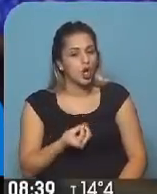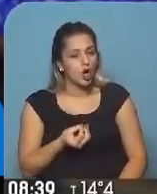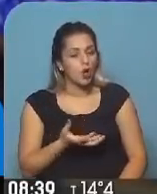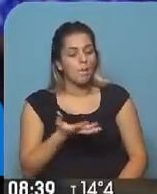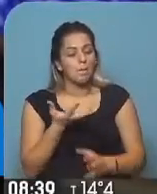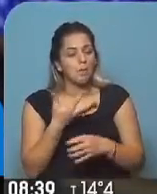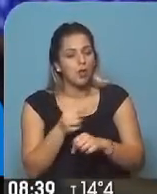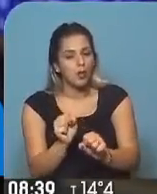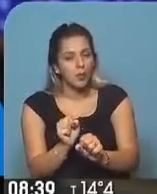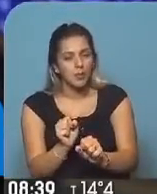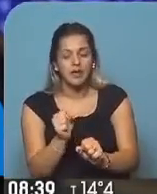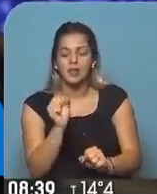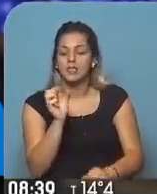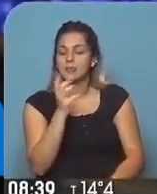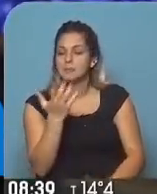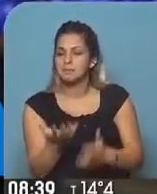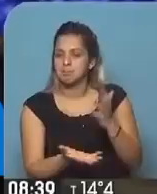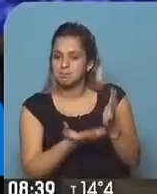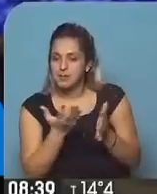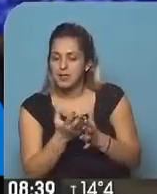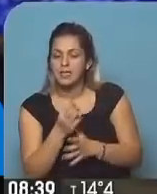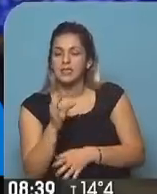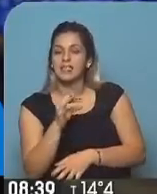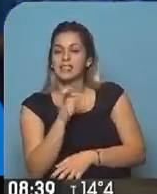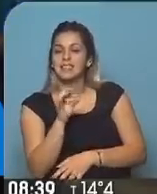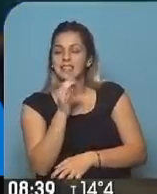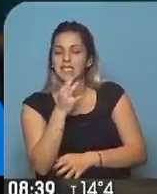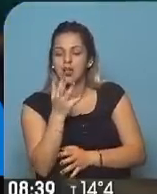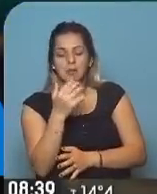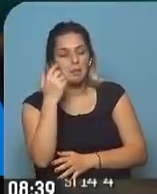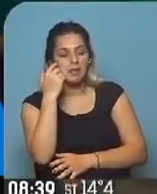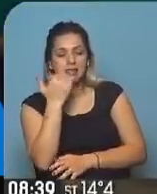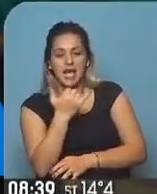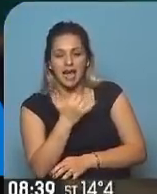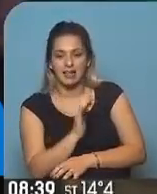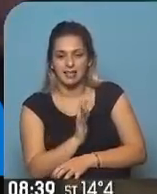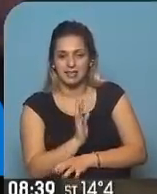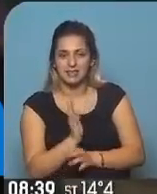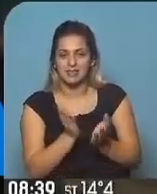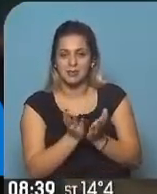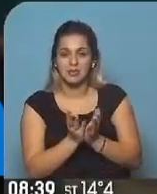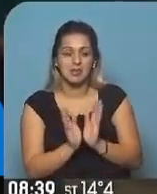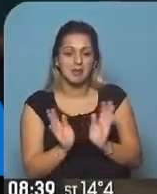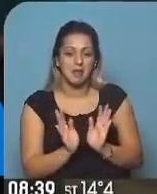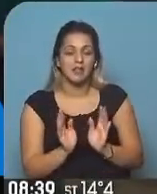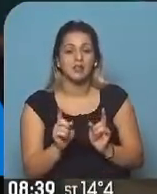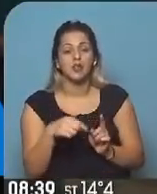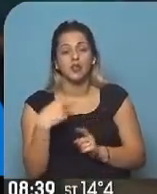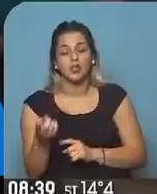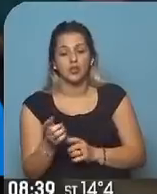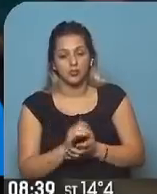podemos ubicar esos signos y síntomas que nos lleven a sospechar y a estudiar adecuadamente. Por otro